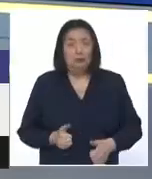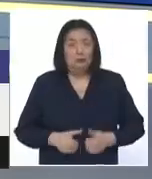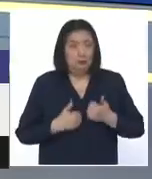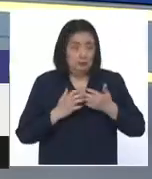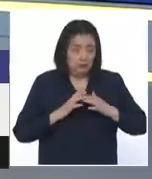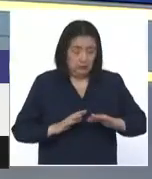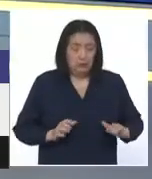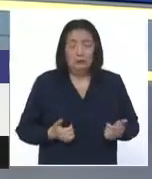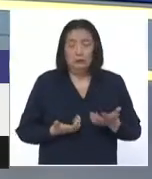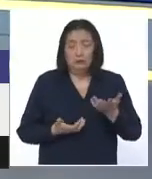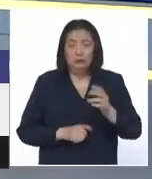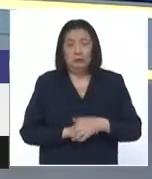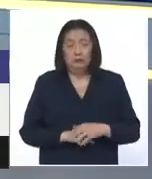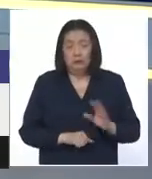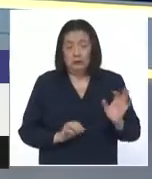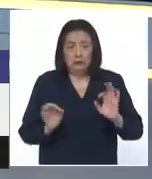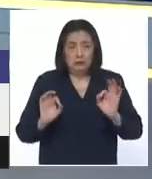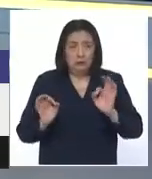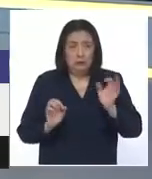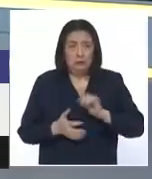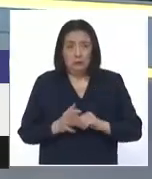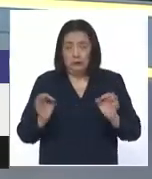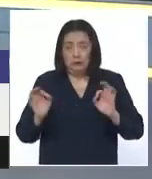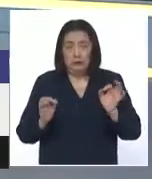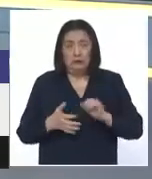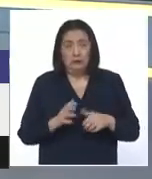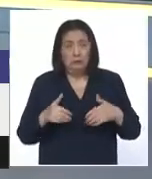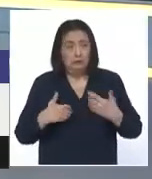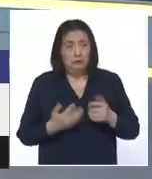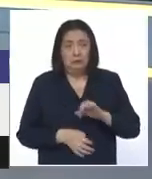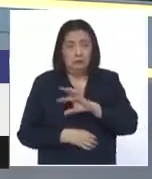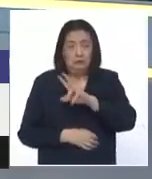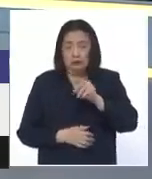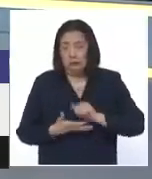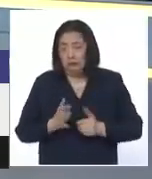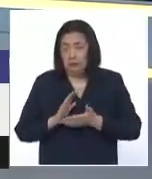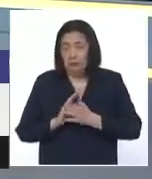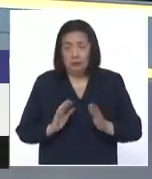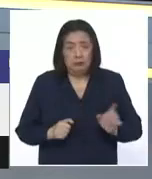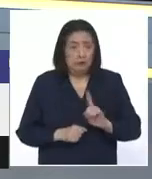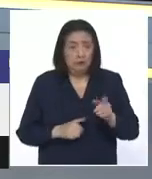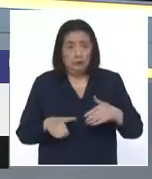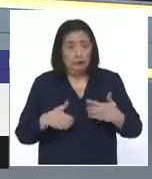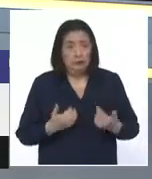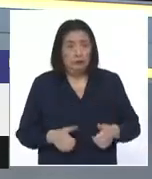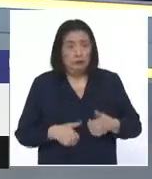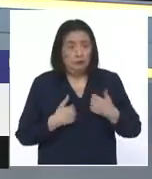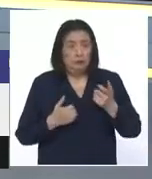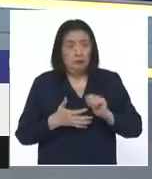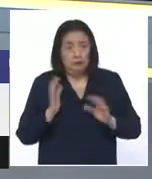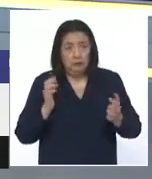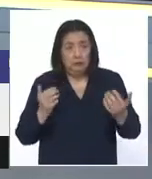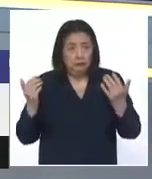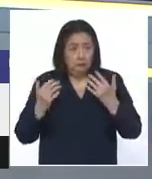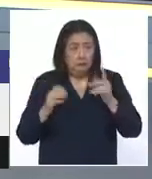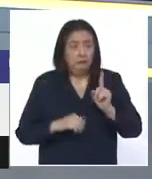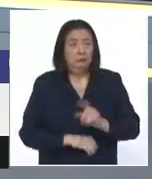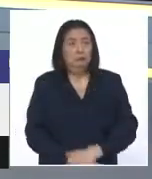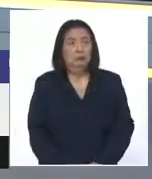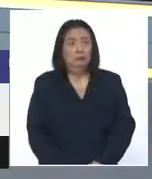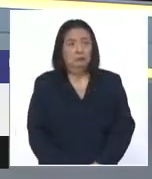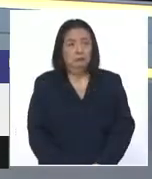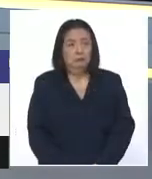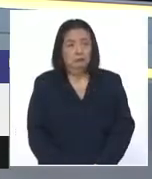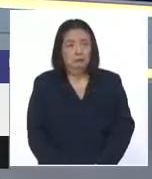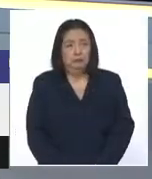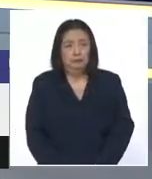a vivir en paz. Y nadie nos puede robar esa paz. No podemos vivir en medio del terror.